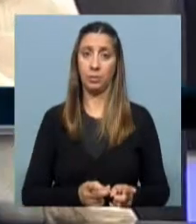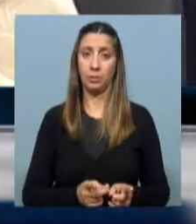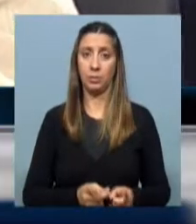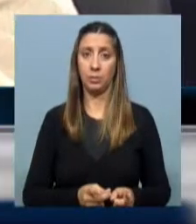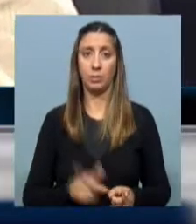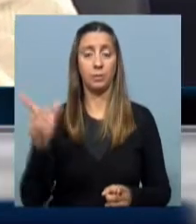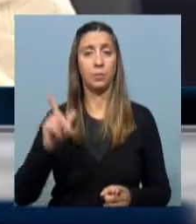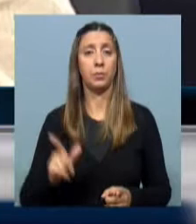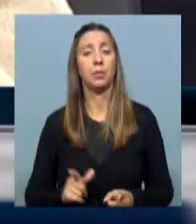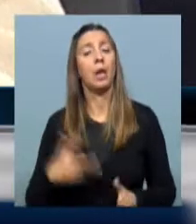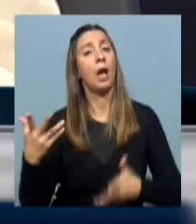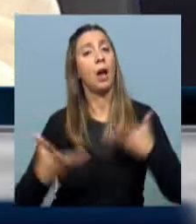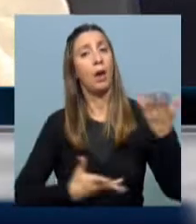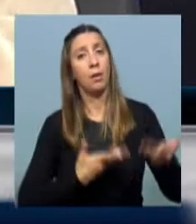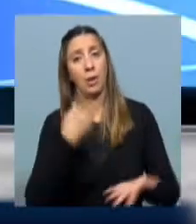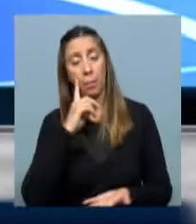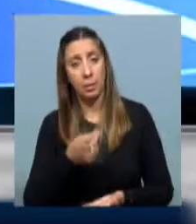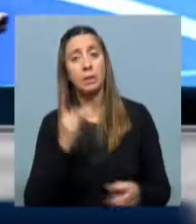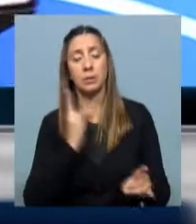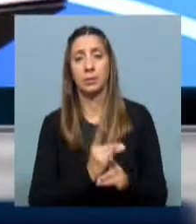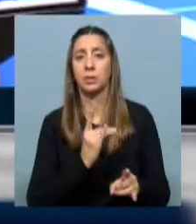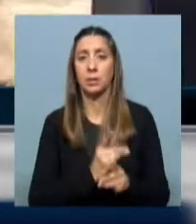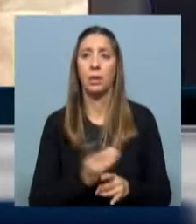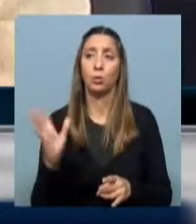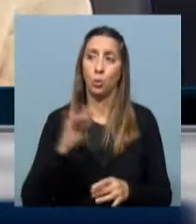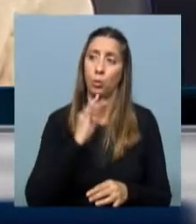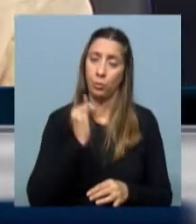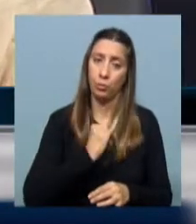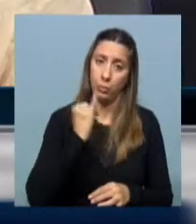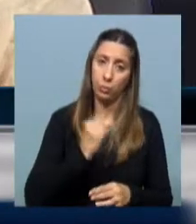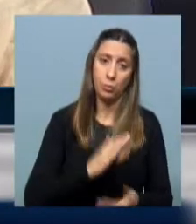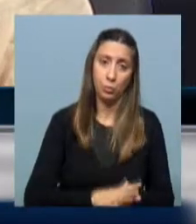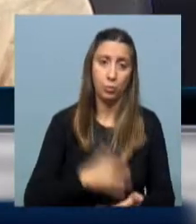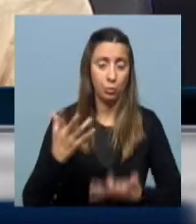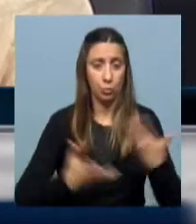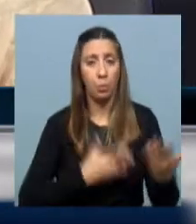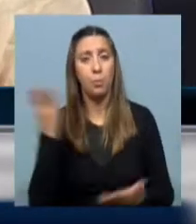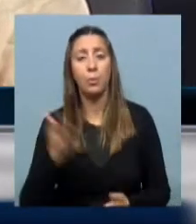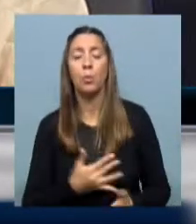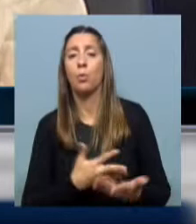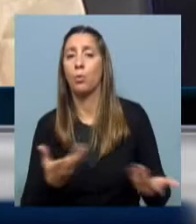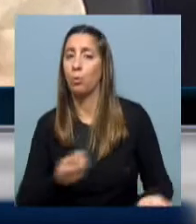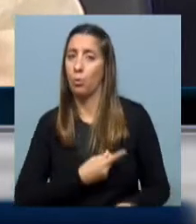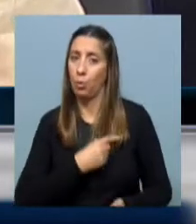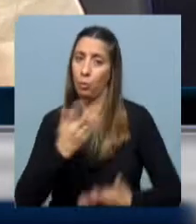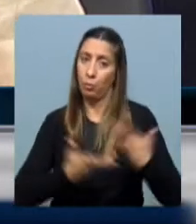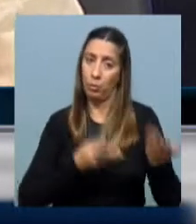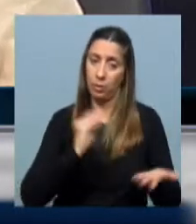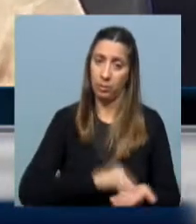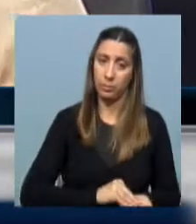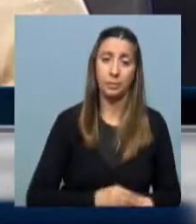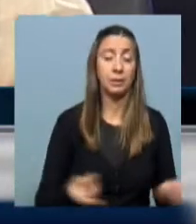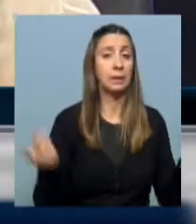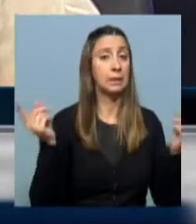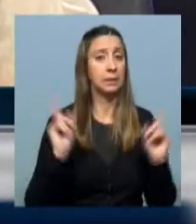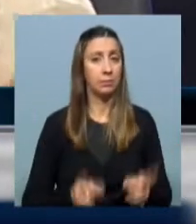Sistema Federal de Manejo del Fuego, que me manda permanentemente, casi todos los días, el porcentaje de fuentes de calor. Y